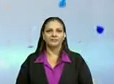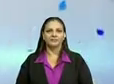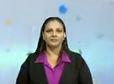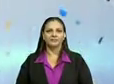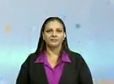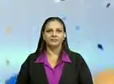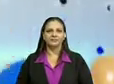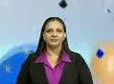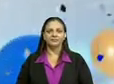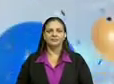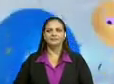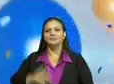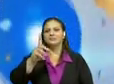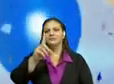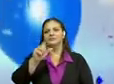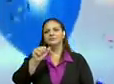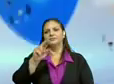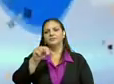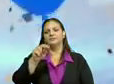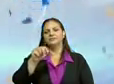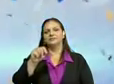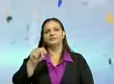Dana Falcones.